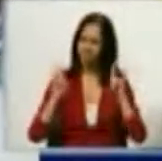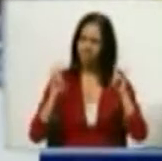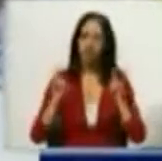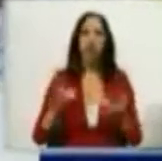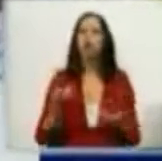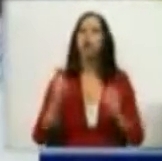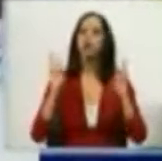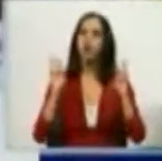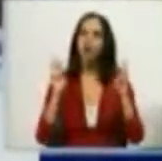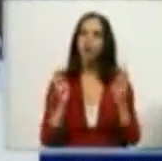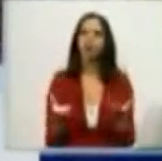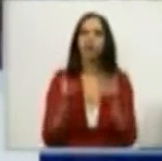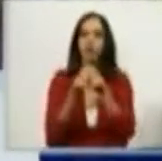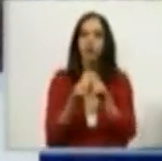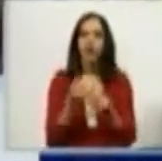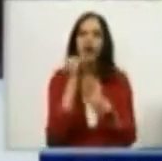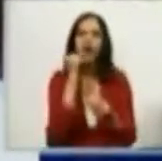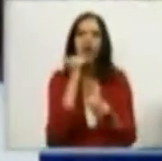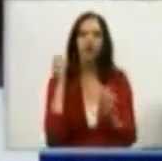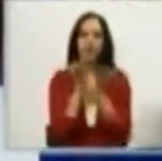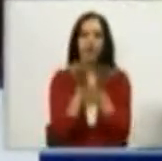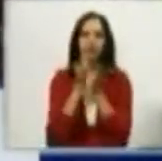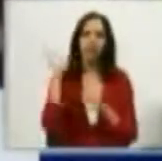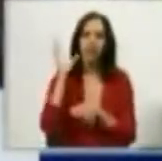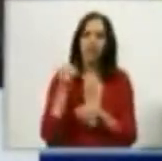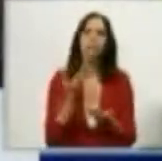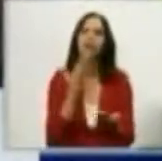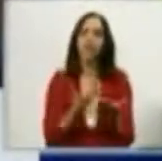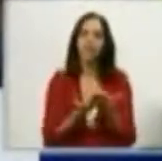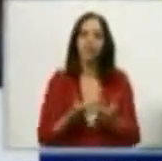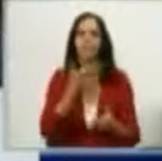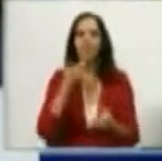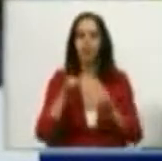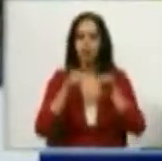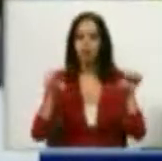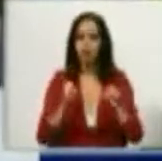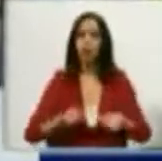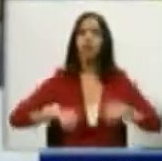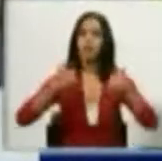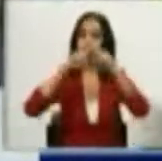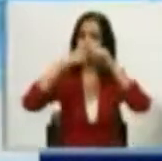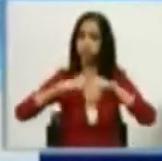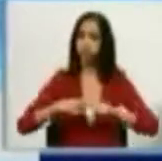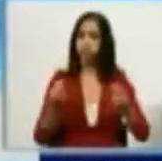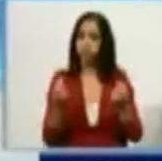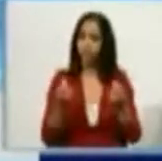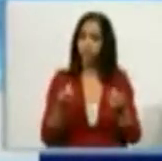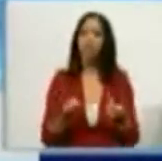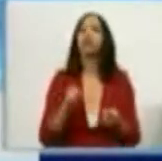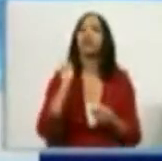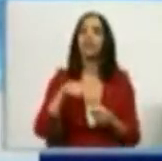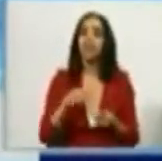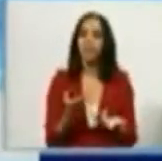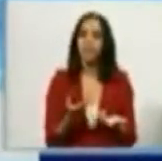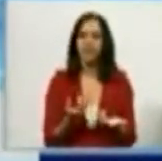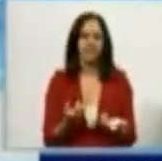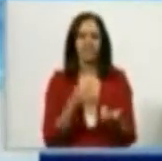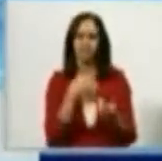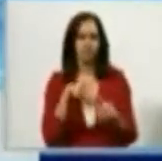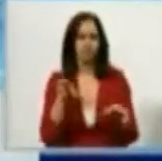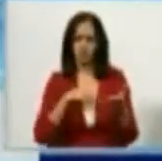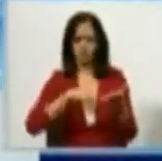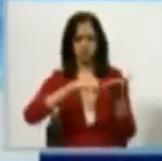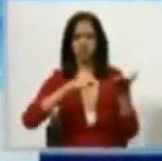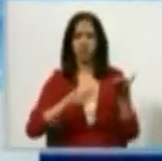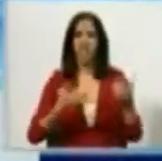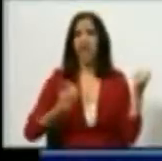reclamo de los estudiantes del país para pedir mejor educación y más presupuesto y también se negó a regalar el presidente Duque la guitarra autografiada que